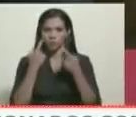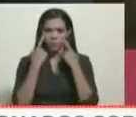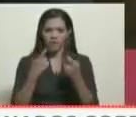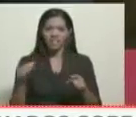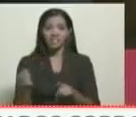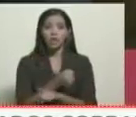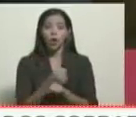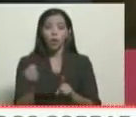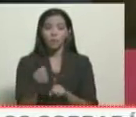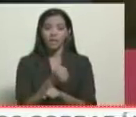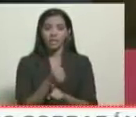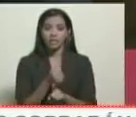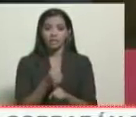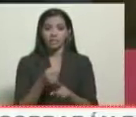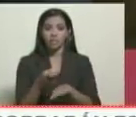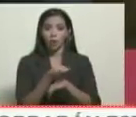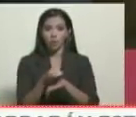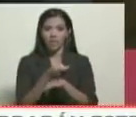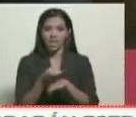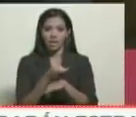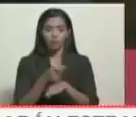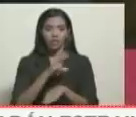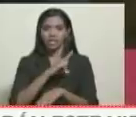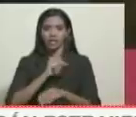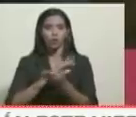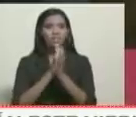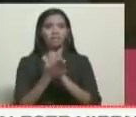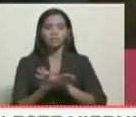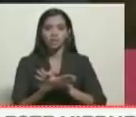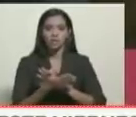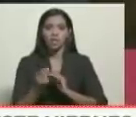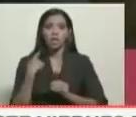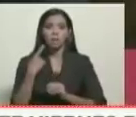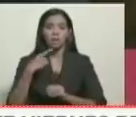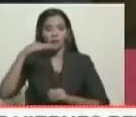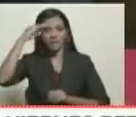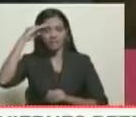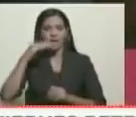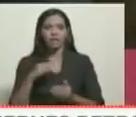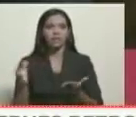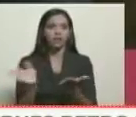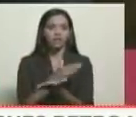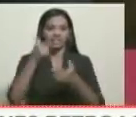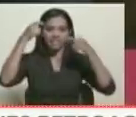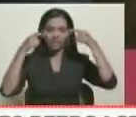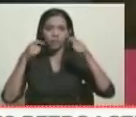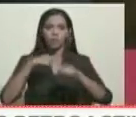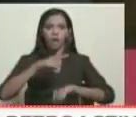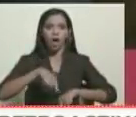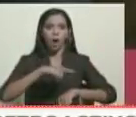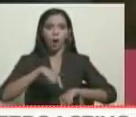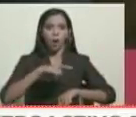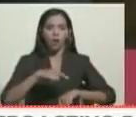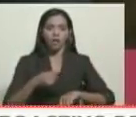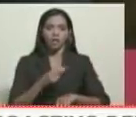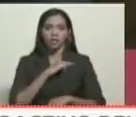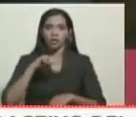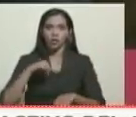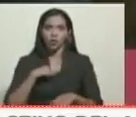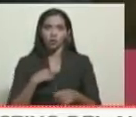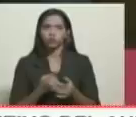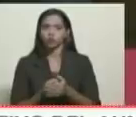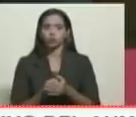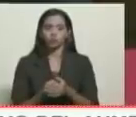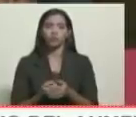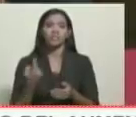golpe que no cesa, que primero fue militar que derrocó a Chávez por unas horas, entre ellos víctimas nosotros con inmunidad